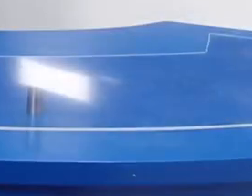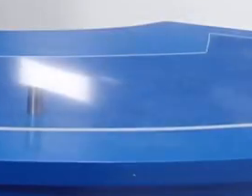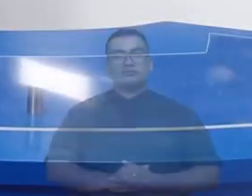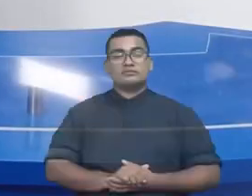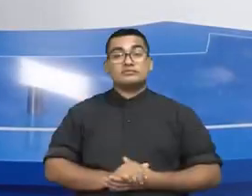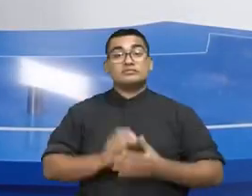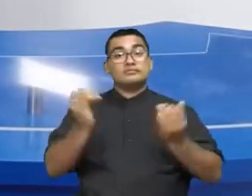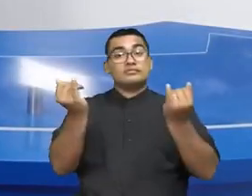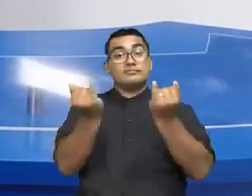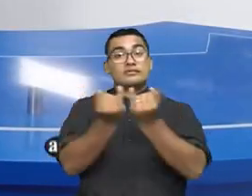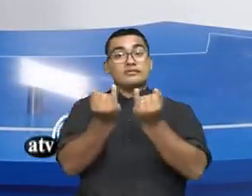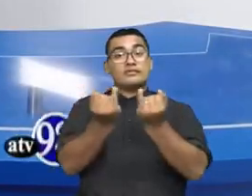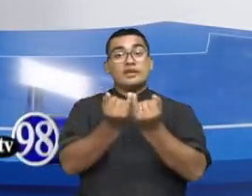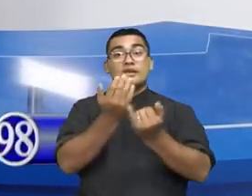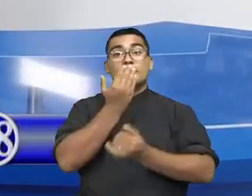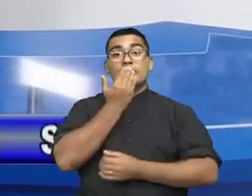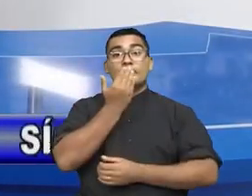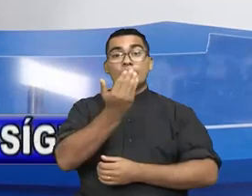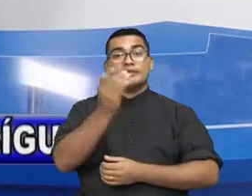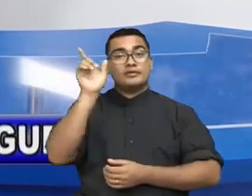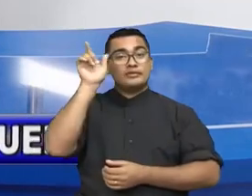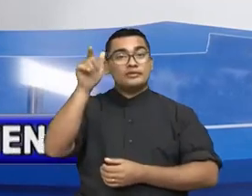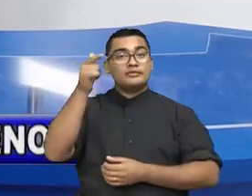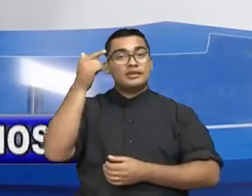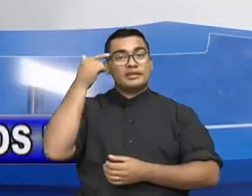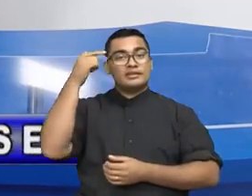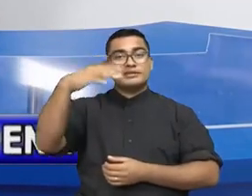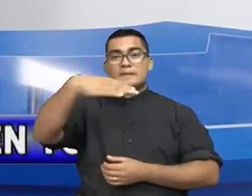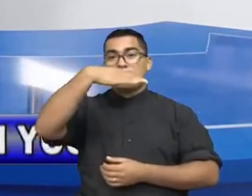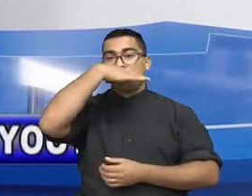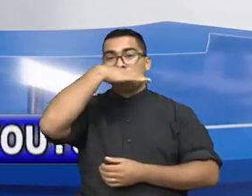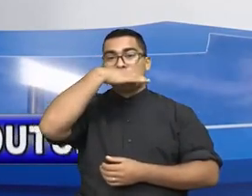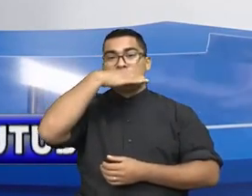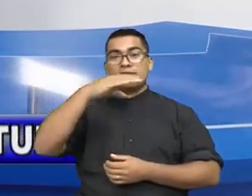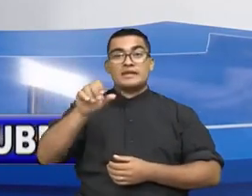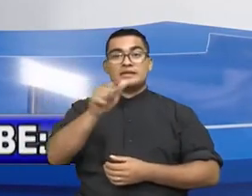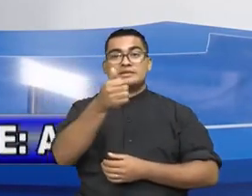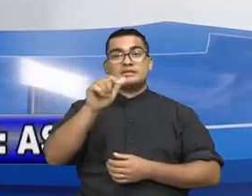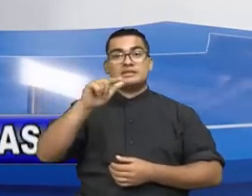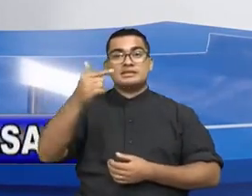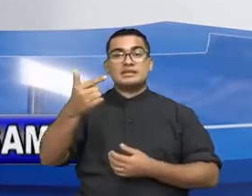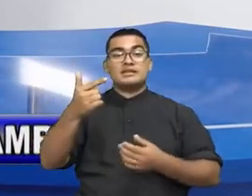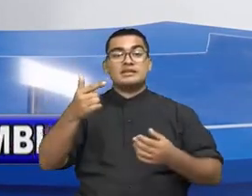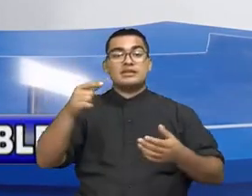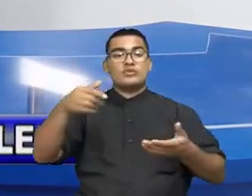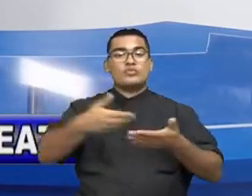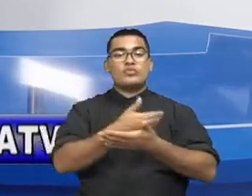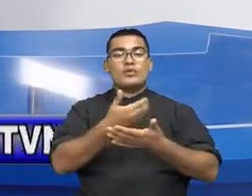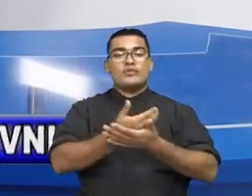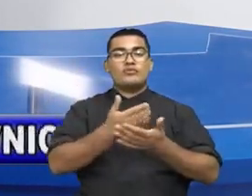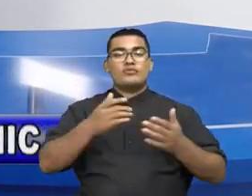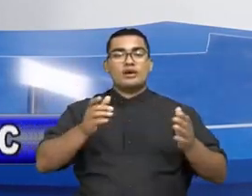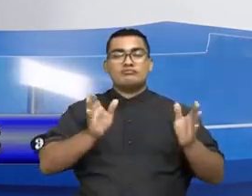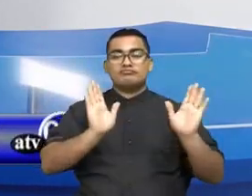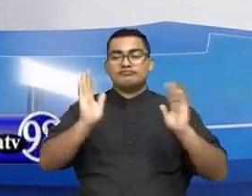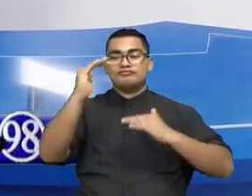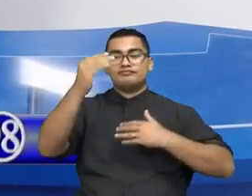De igual manera, el buen gobierno sandinista realizó la entrega de 67 títulos de propiedad a